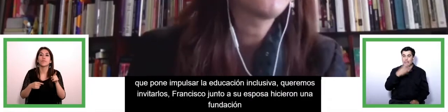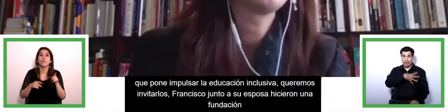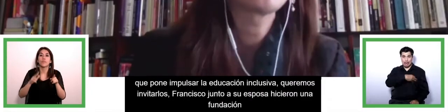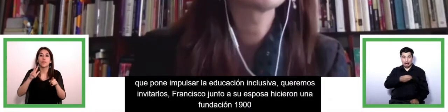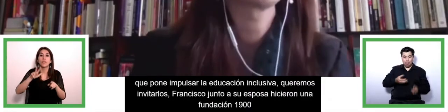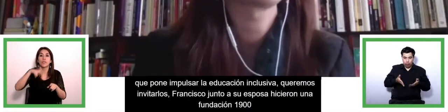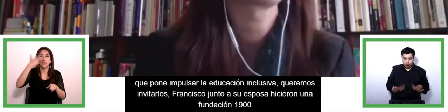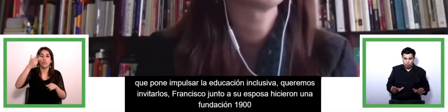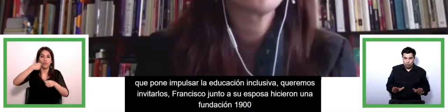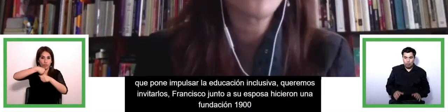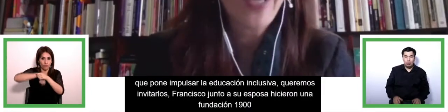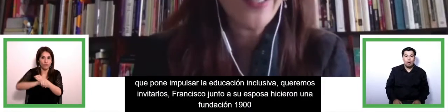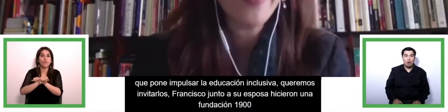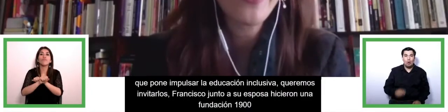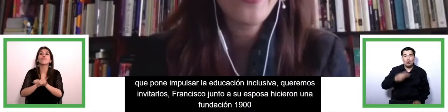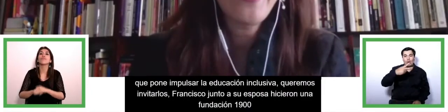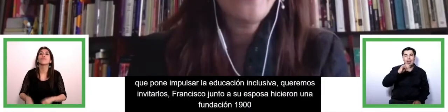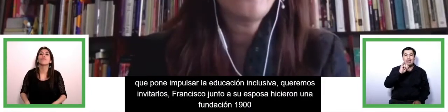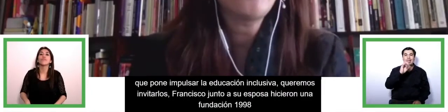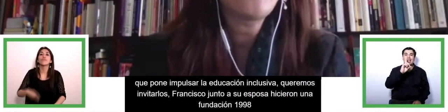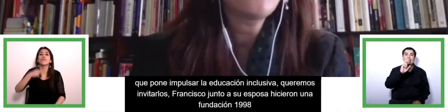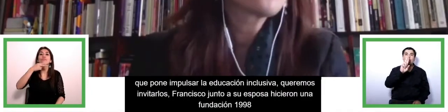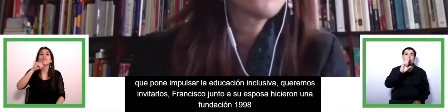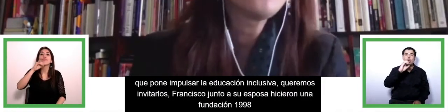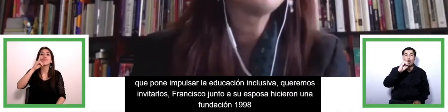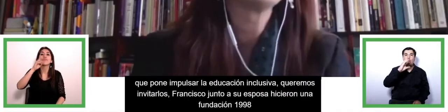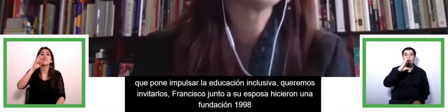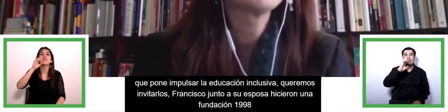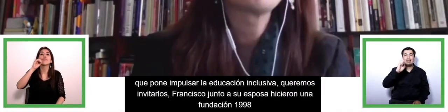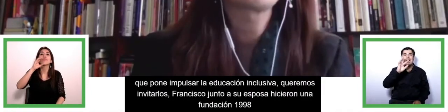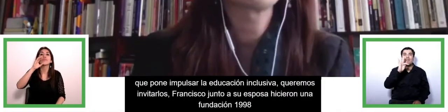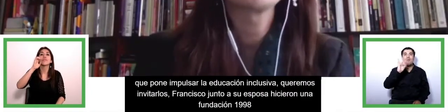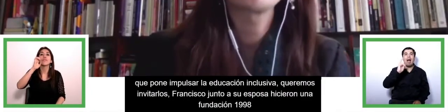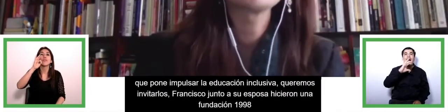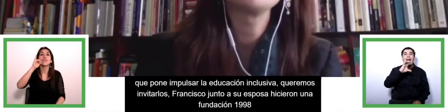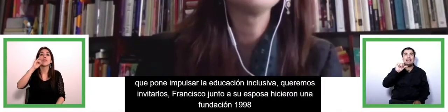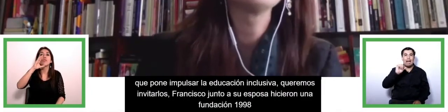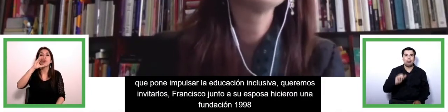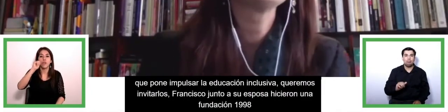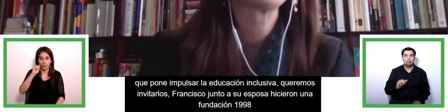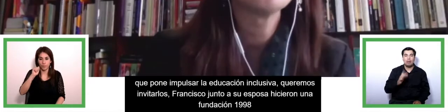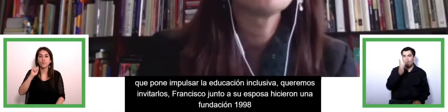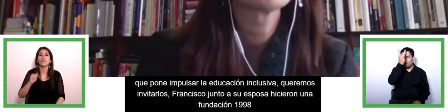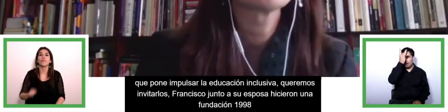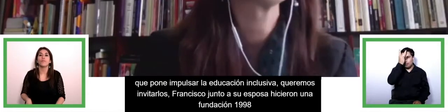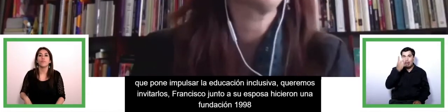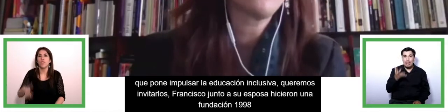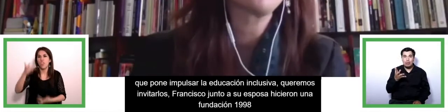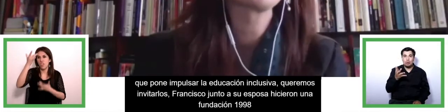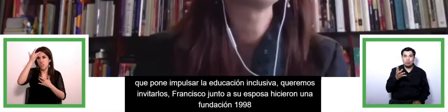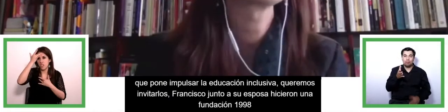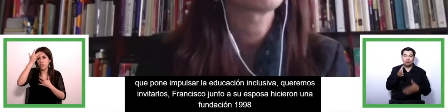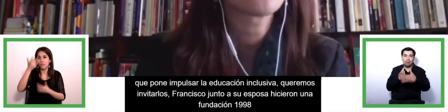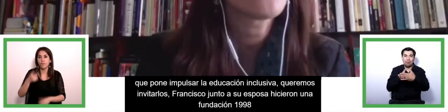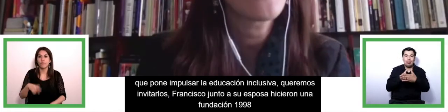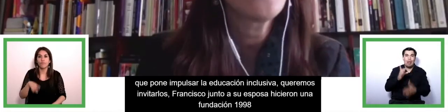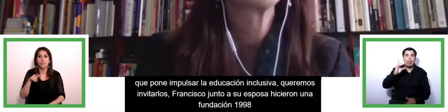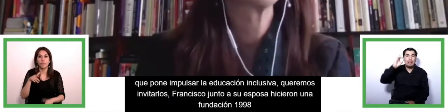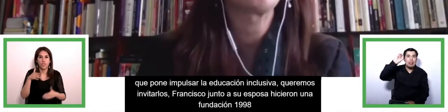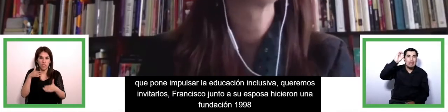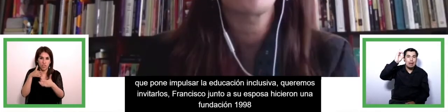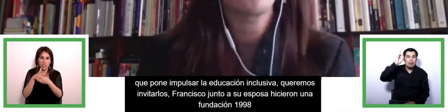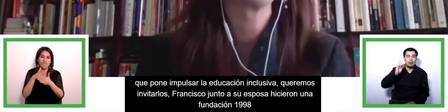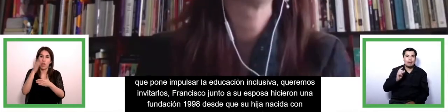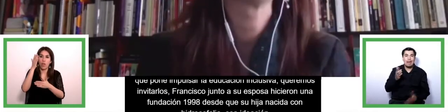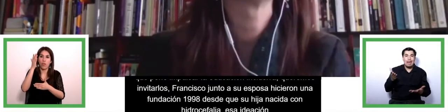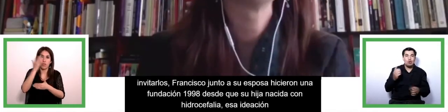con hidrocefalia. Eso evidenció la falta de servicios disponibles para las personas con discapacidad, por lo que ellos